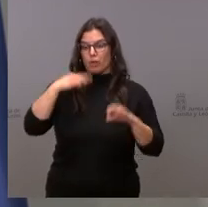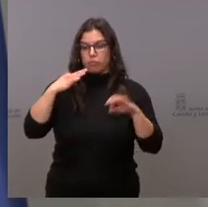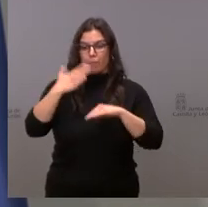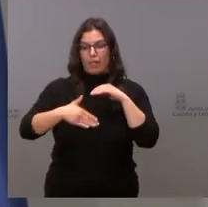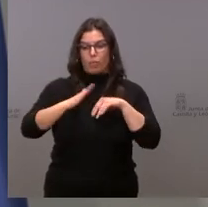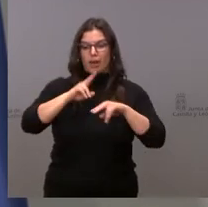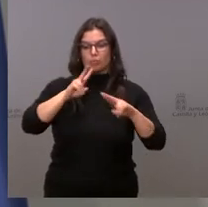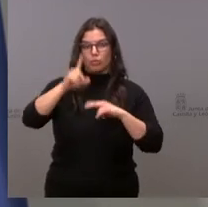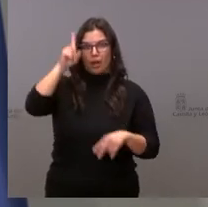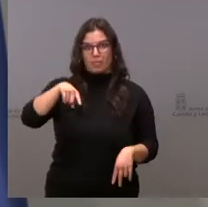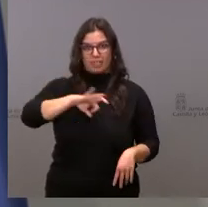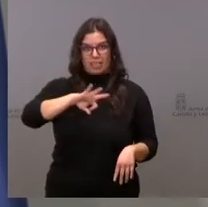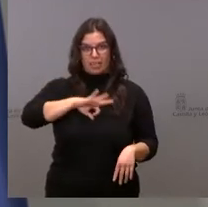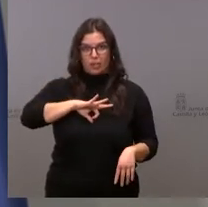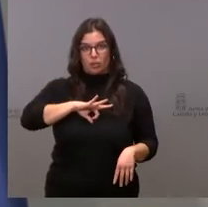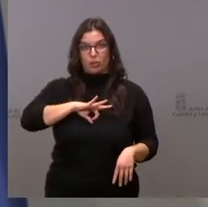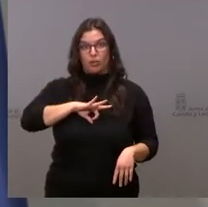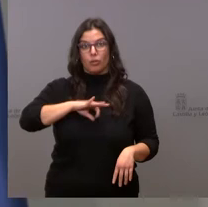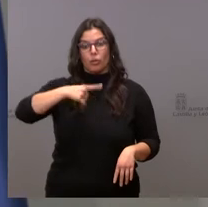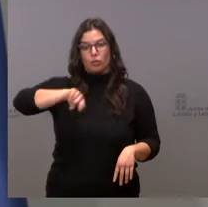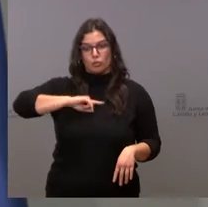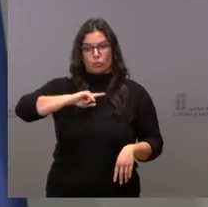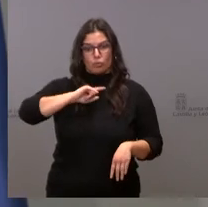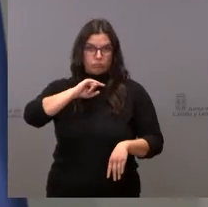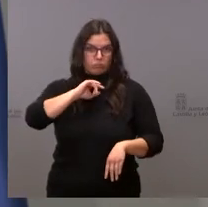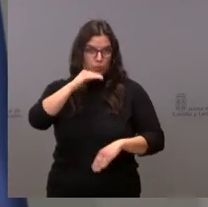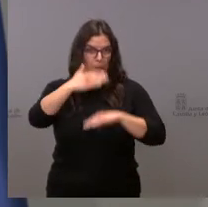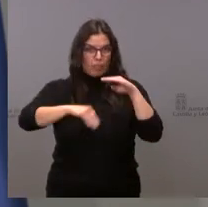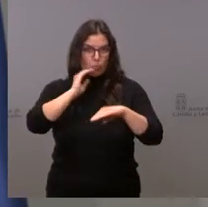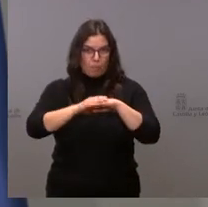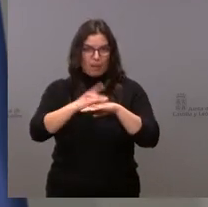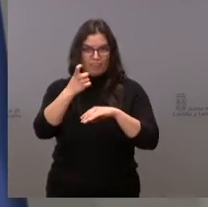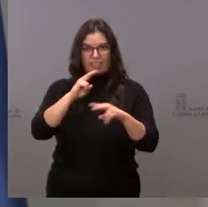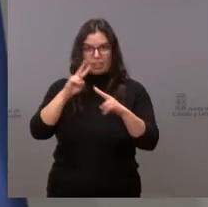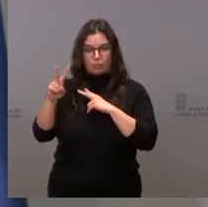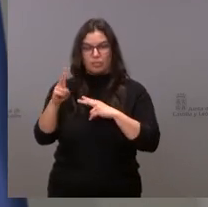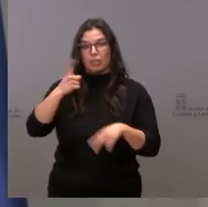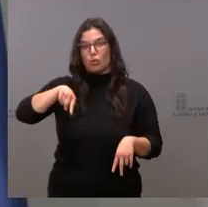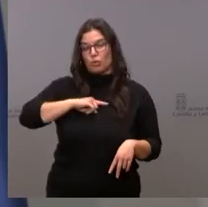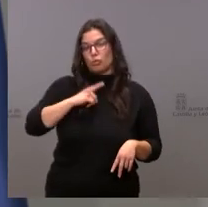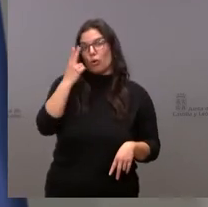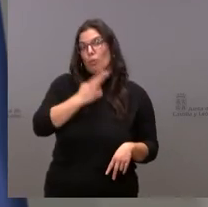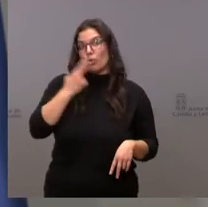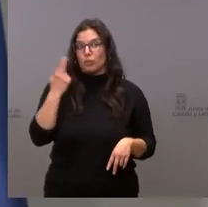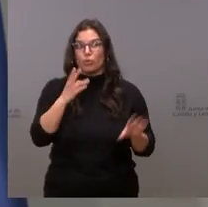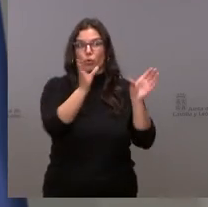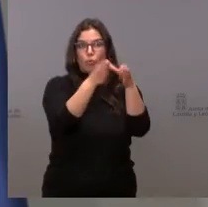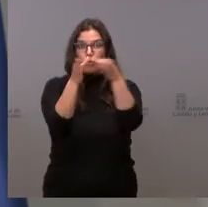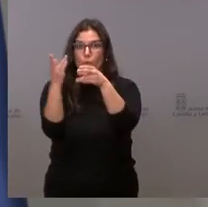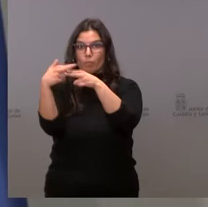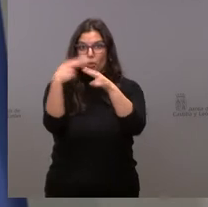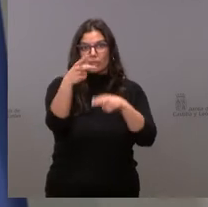y la junta de castilla y léon responderá en plazo habíamos comprometido dirigirnos a los grupos parlamentarios invitándoles a que